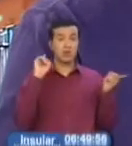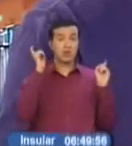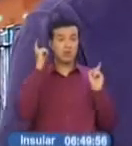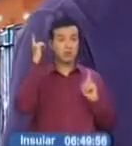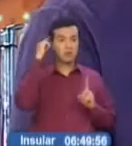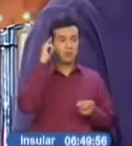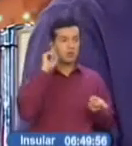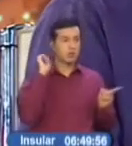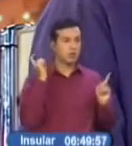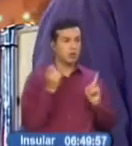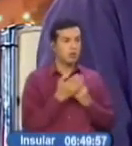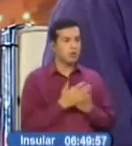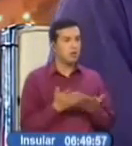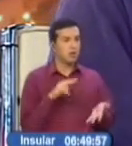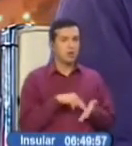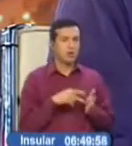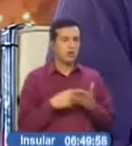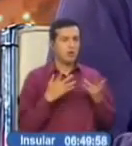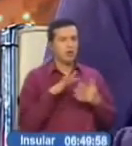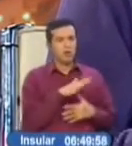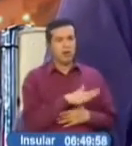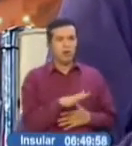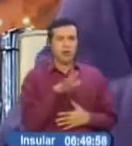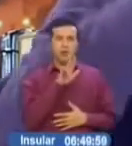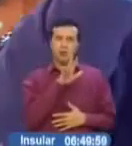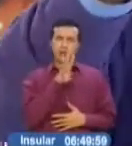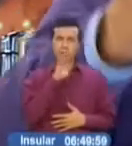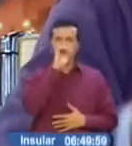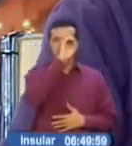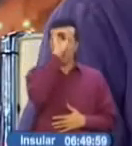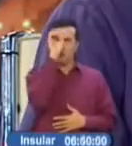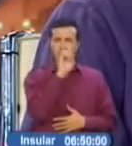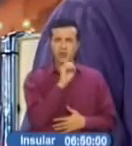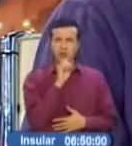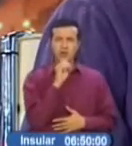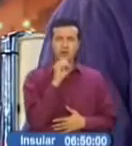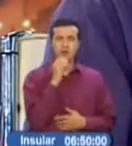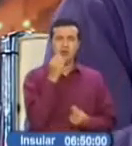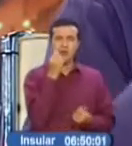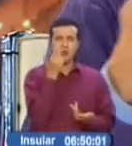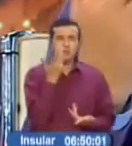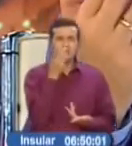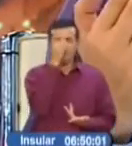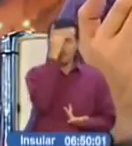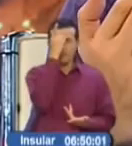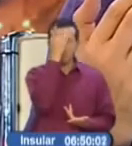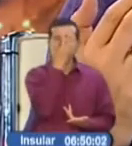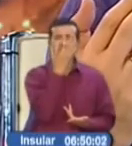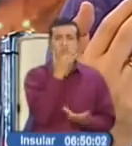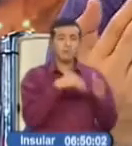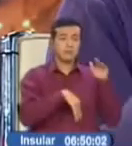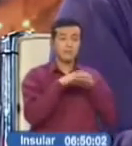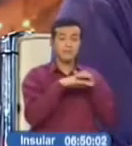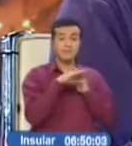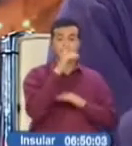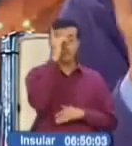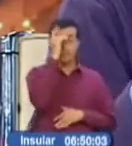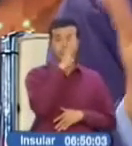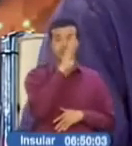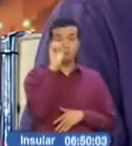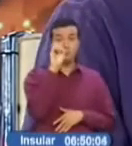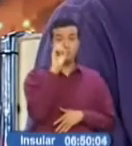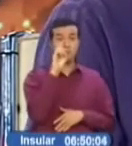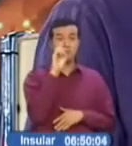de gobierno. Es decir, estaríamos más o menos en el 34% en relación al Producto Interno Bruto, y el techo de la deuda es el 40% en